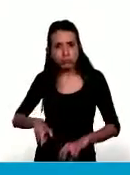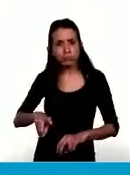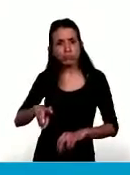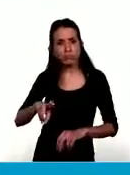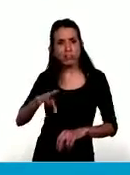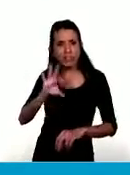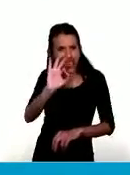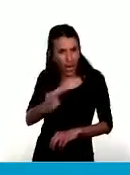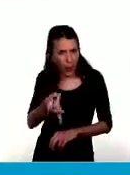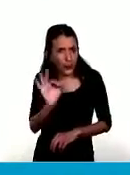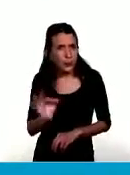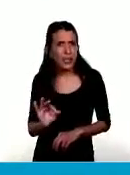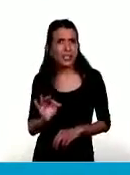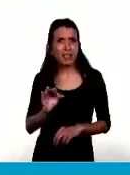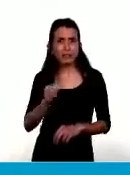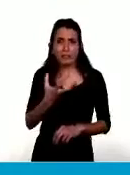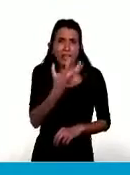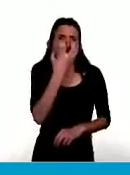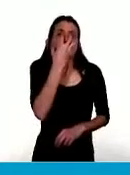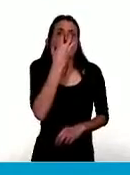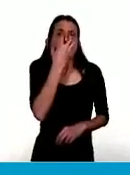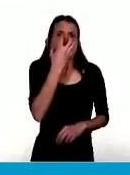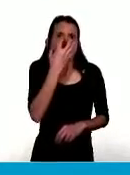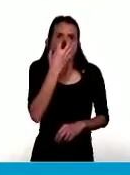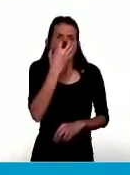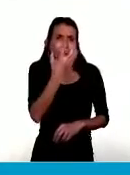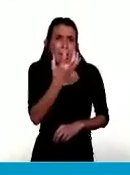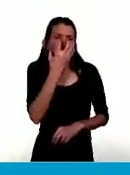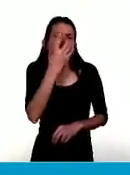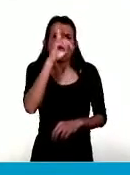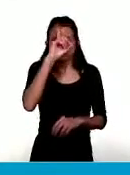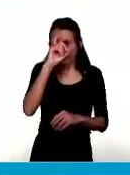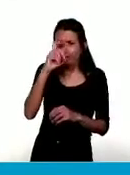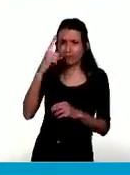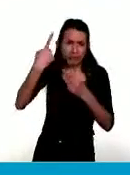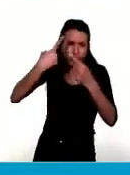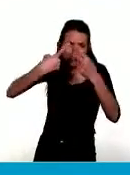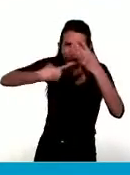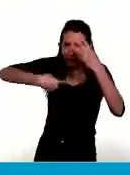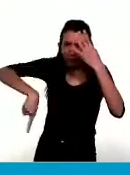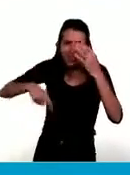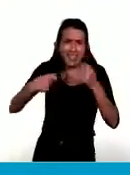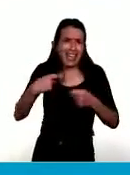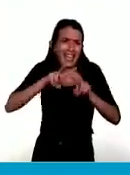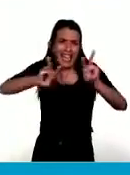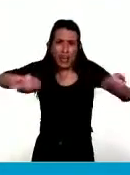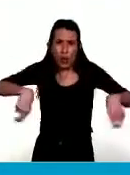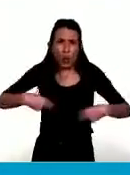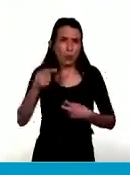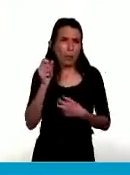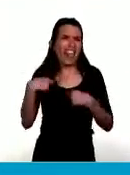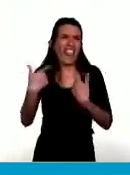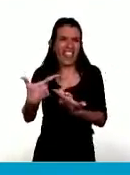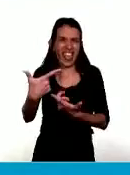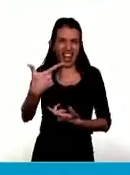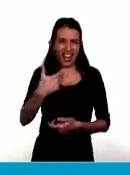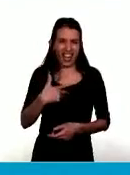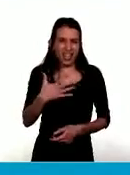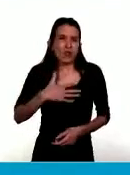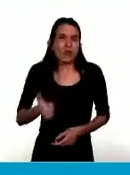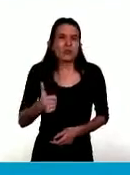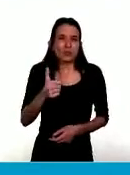intensivas, respiradores, equipos de testeos y las innumerables cuestiones que la lucha contra la